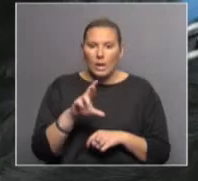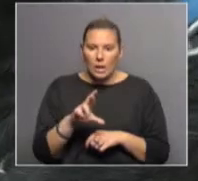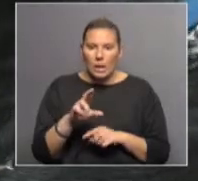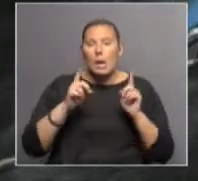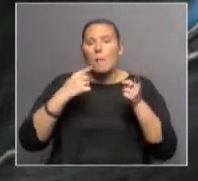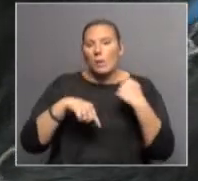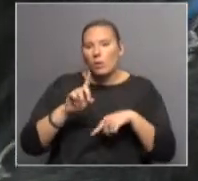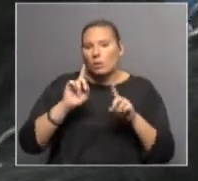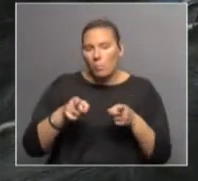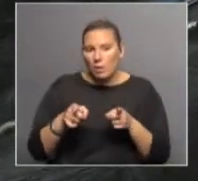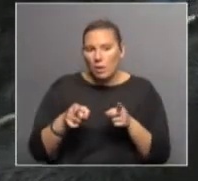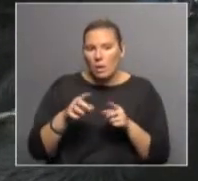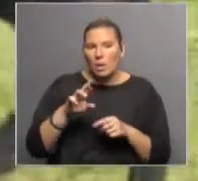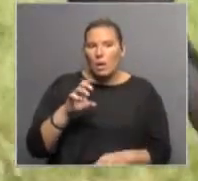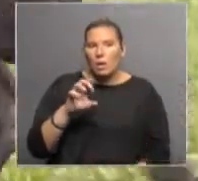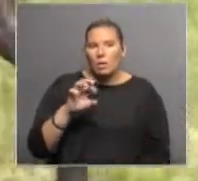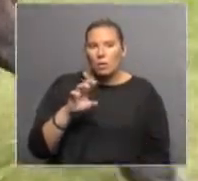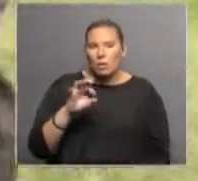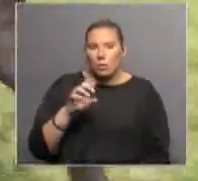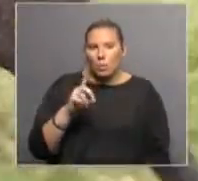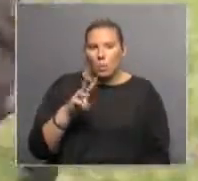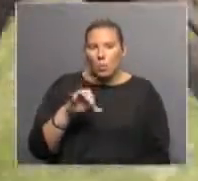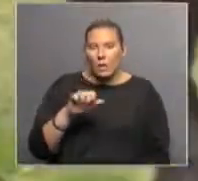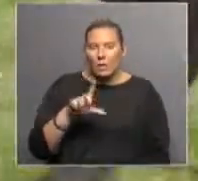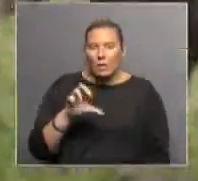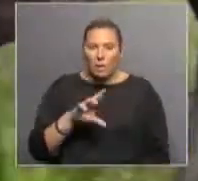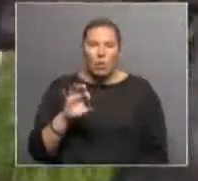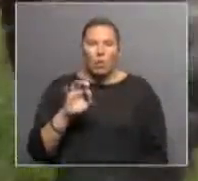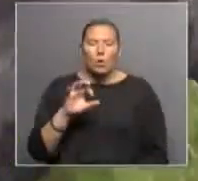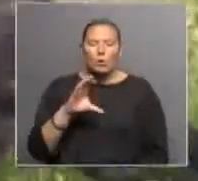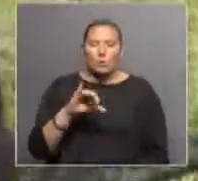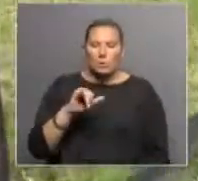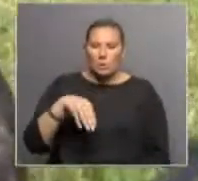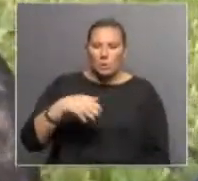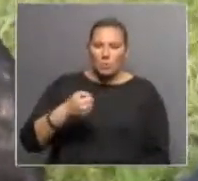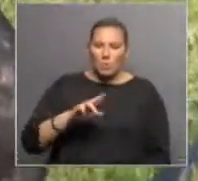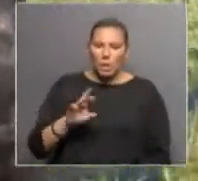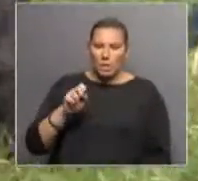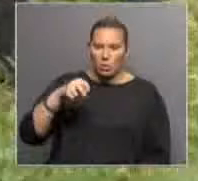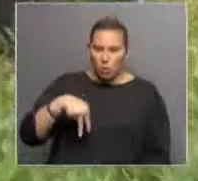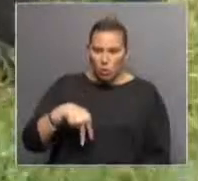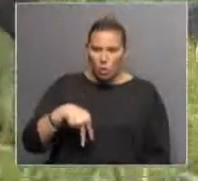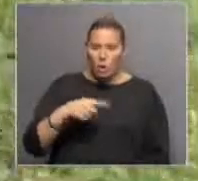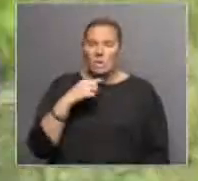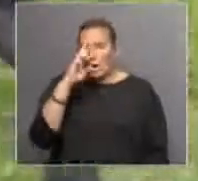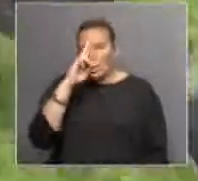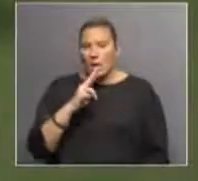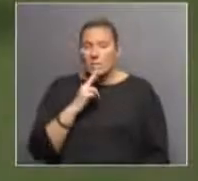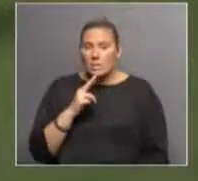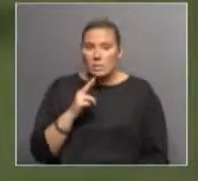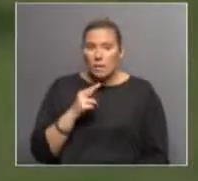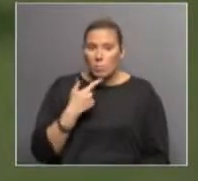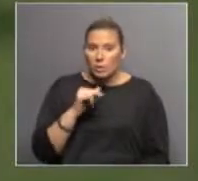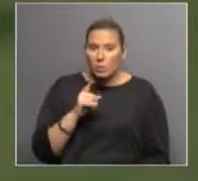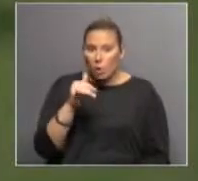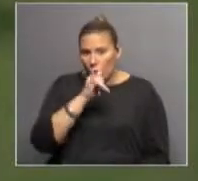aparece, por ejemplo, el Rottweiler o el Cimarrón. Si vamos a lo que tiene que ver con las razas desde el punto de vista de